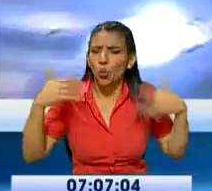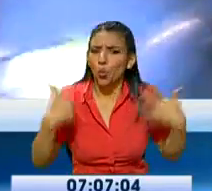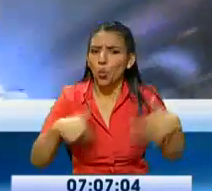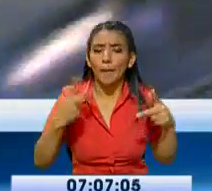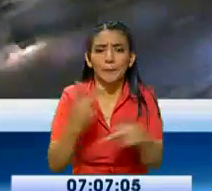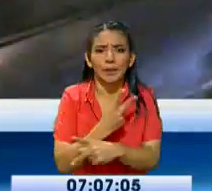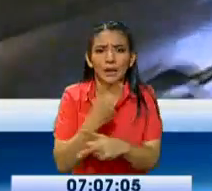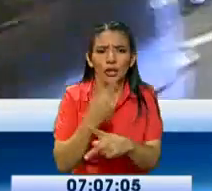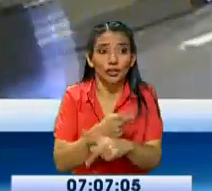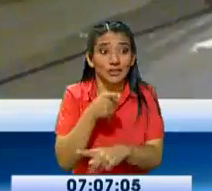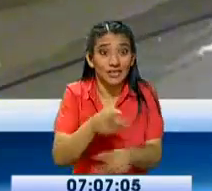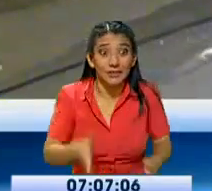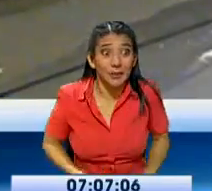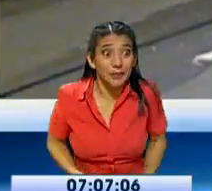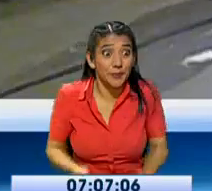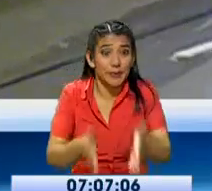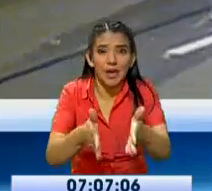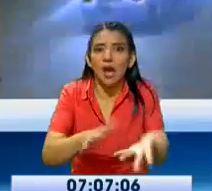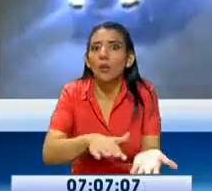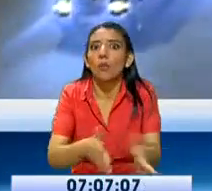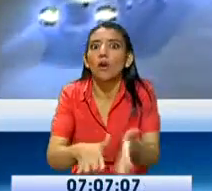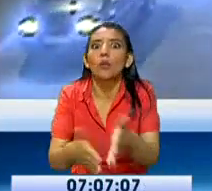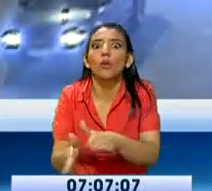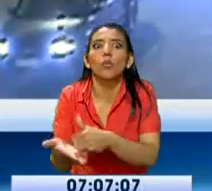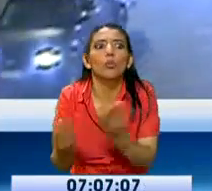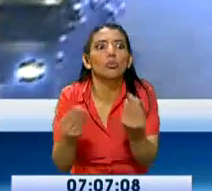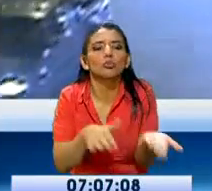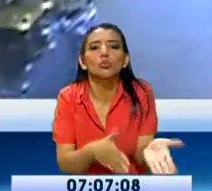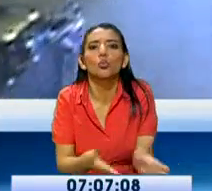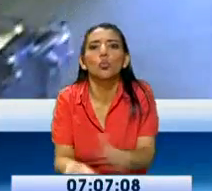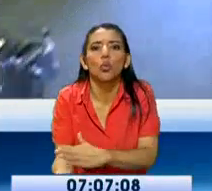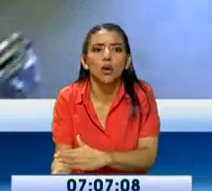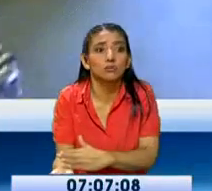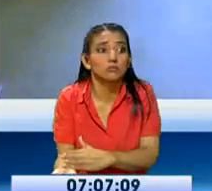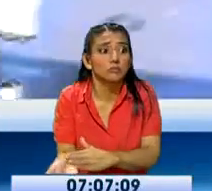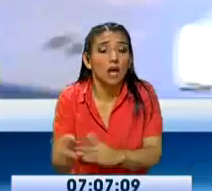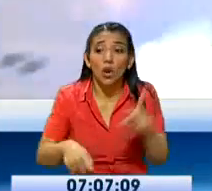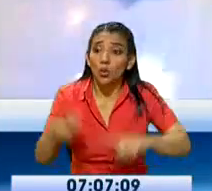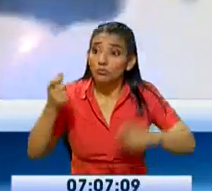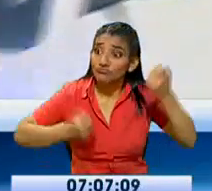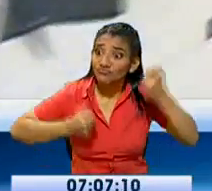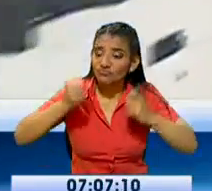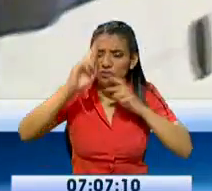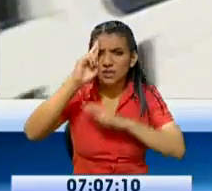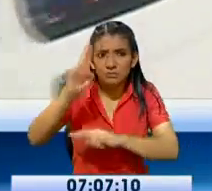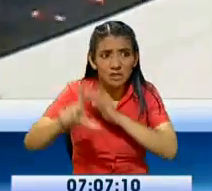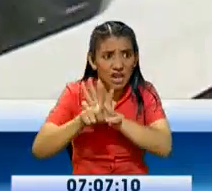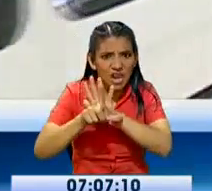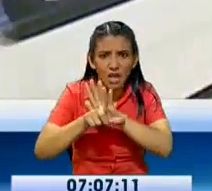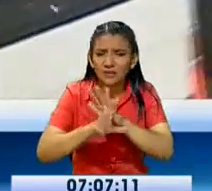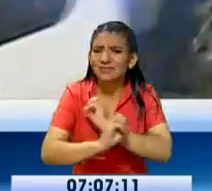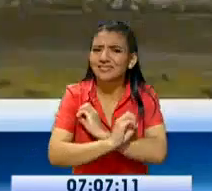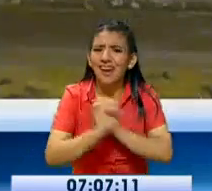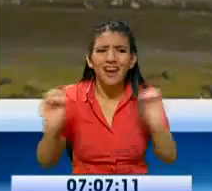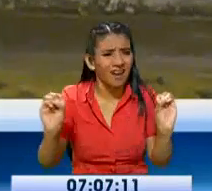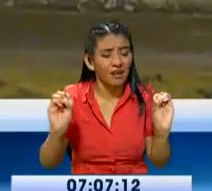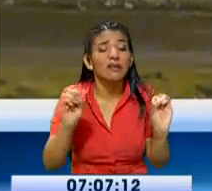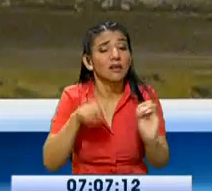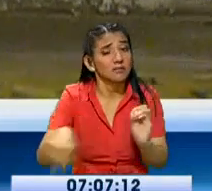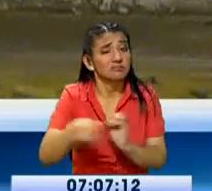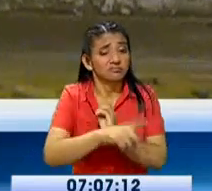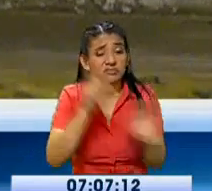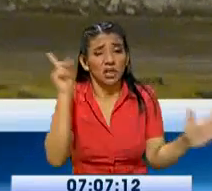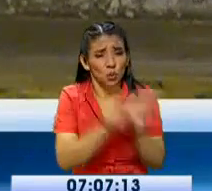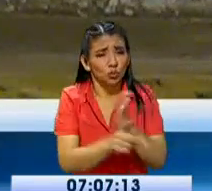y es bautizada como la Vía de la Muerte. Denuncian que ningún conductor respeta los límites permitidos de velocidad y, de la misma